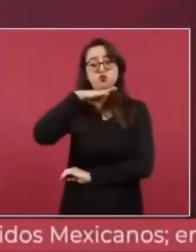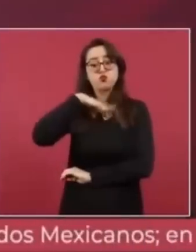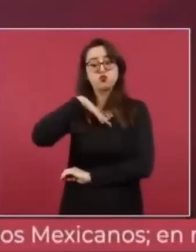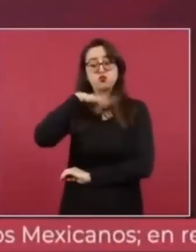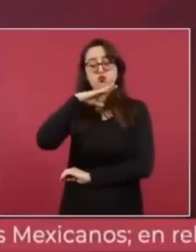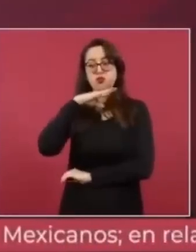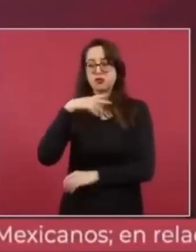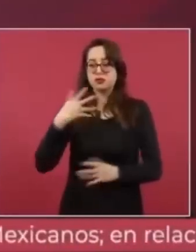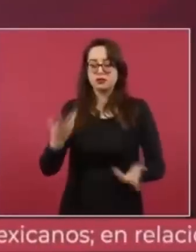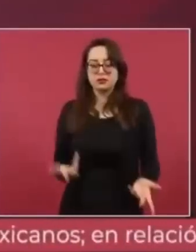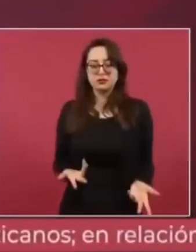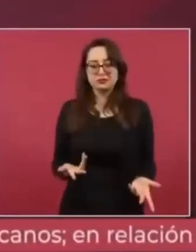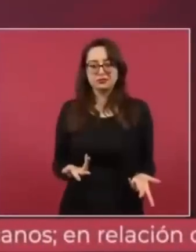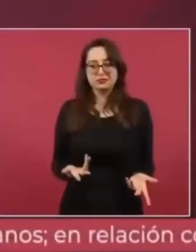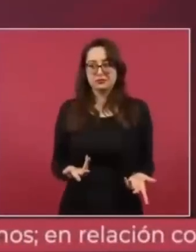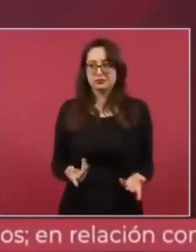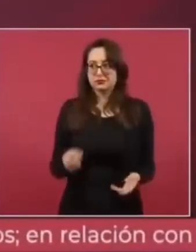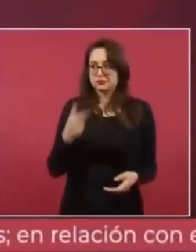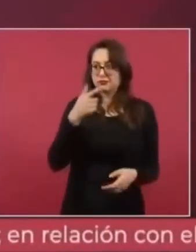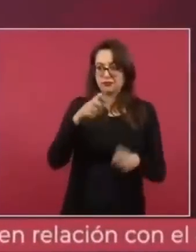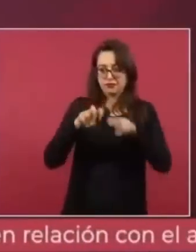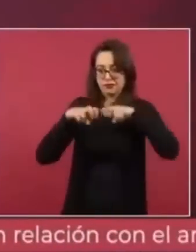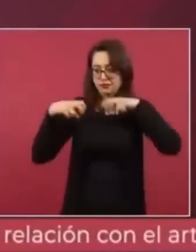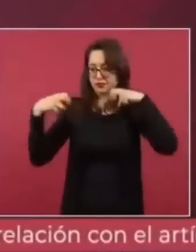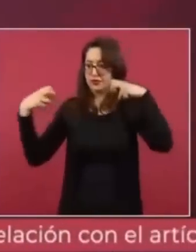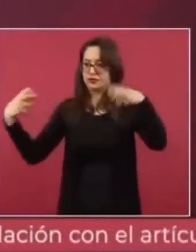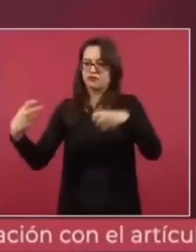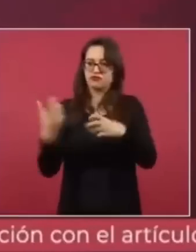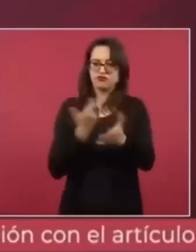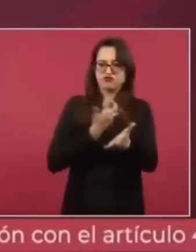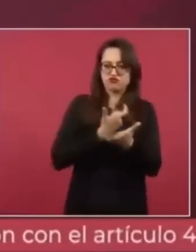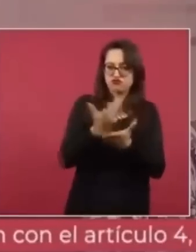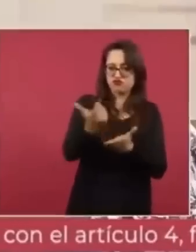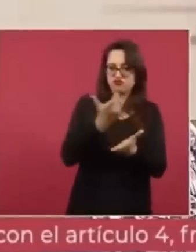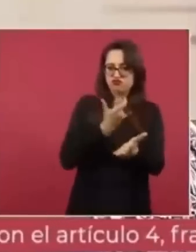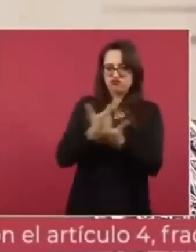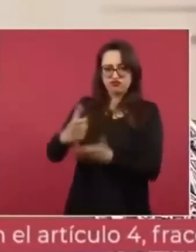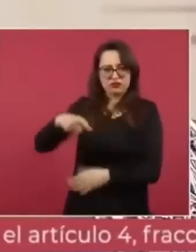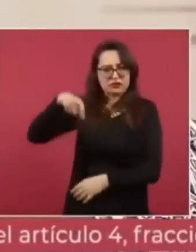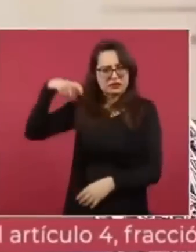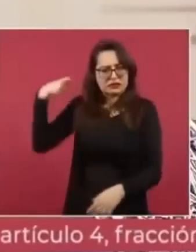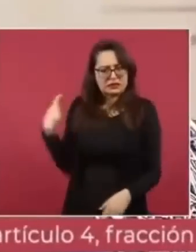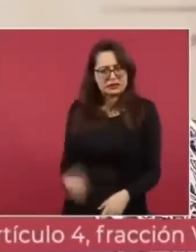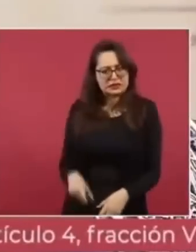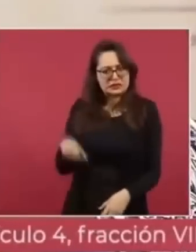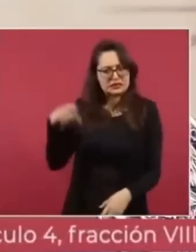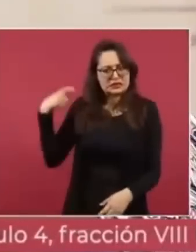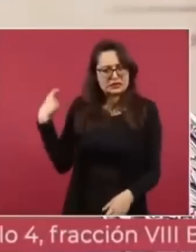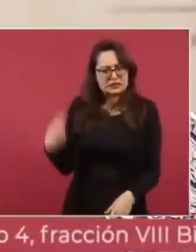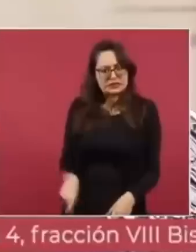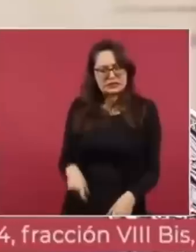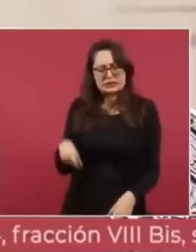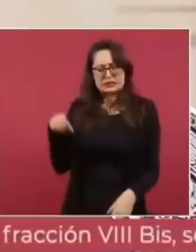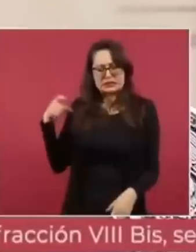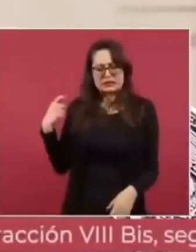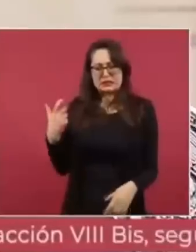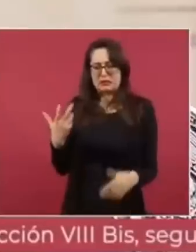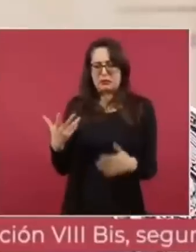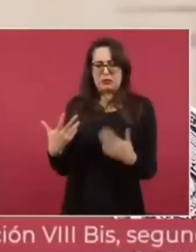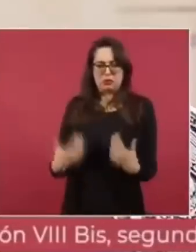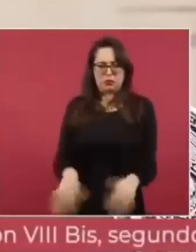ganando sueldos elevadísimos y supuestamente interesados en que